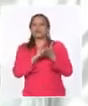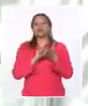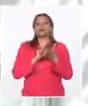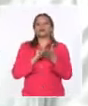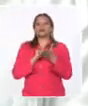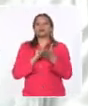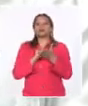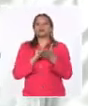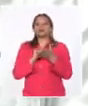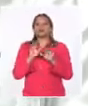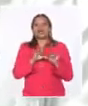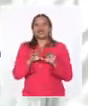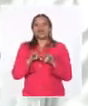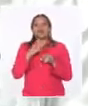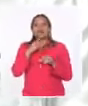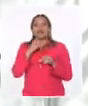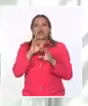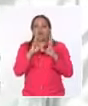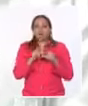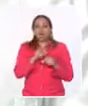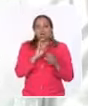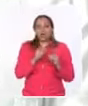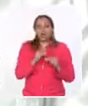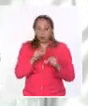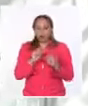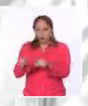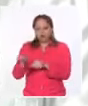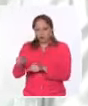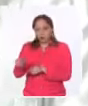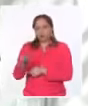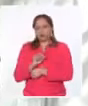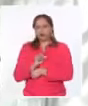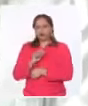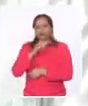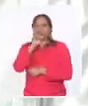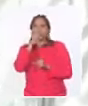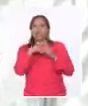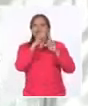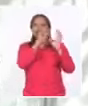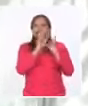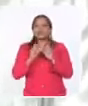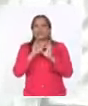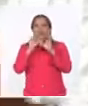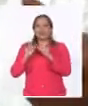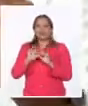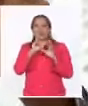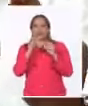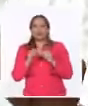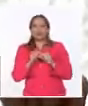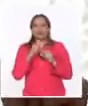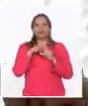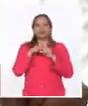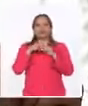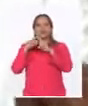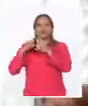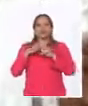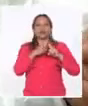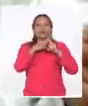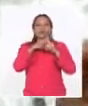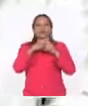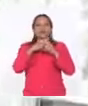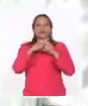esa, la máquina tiene calculadora, sí, ponga ahí. Tanto más tanto, por tanto más cuánto, más. Y lo que él